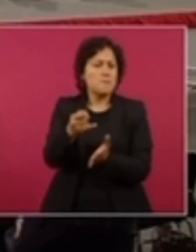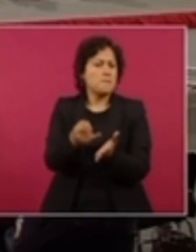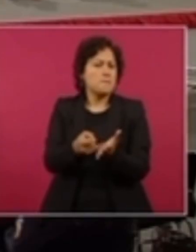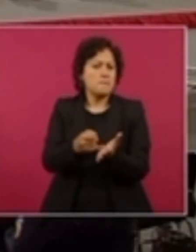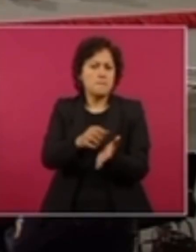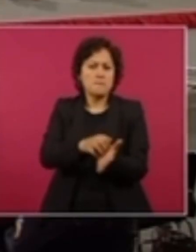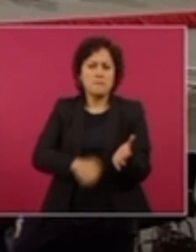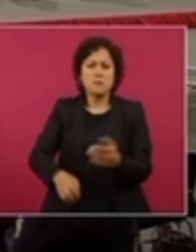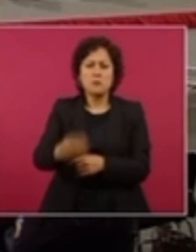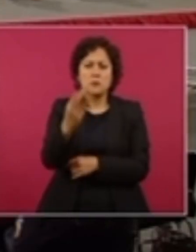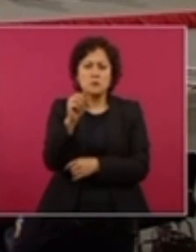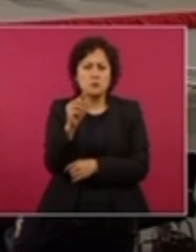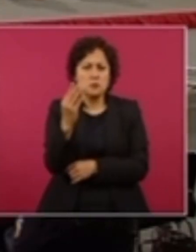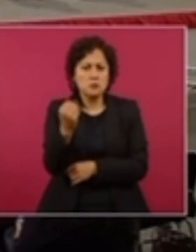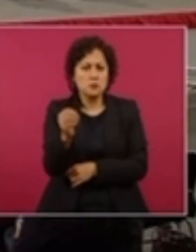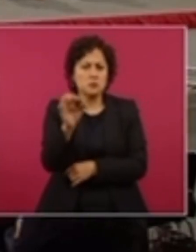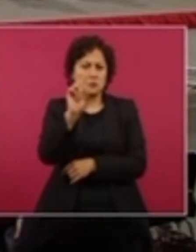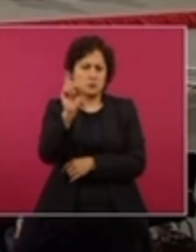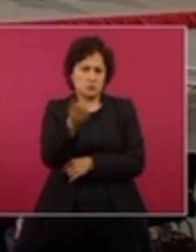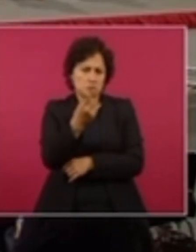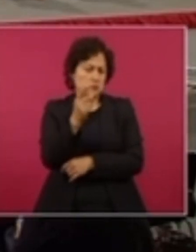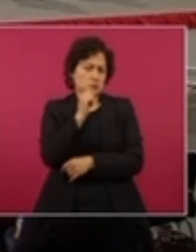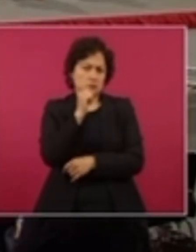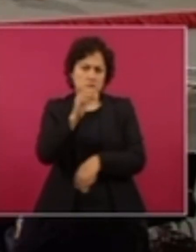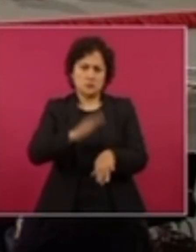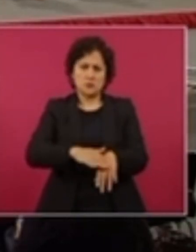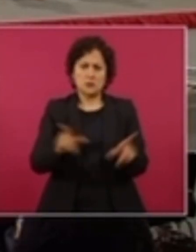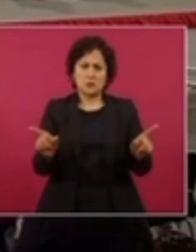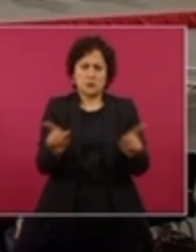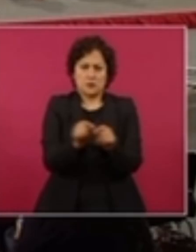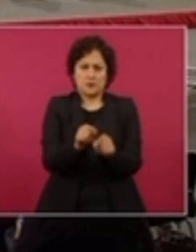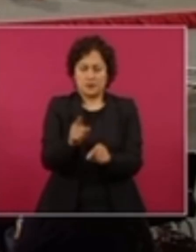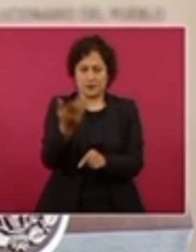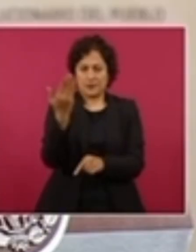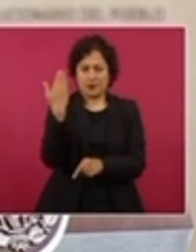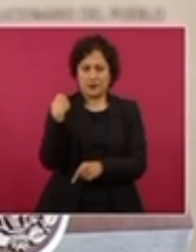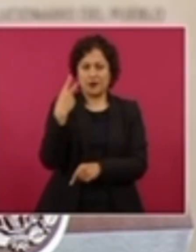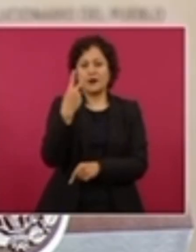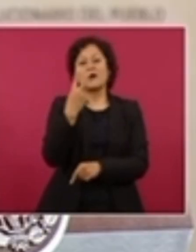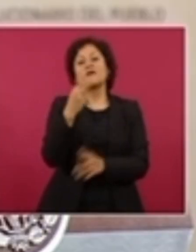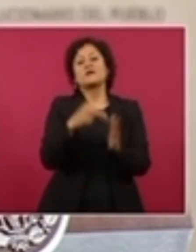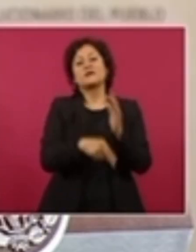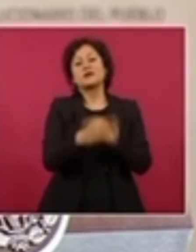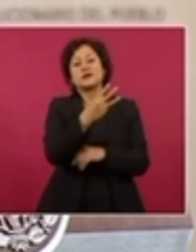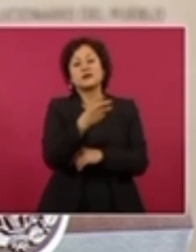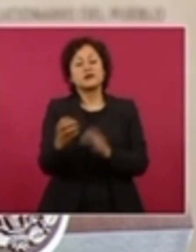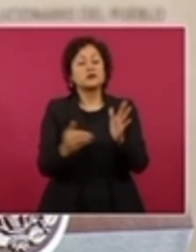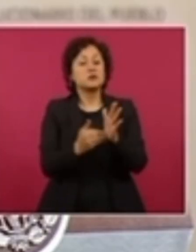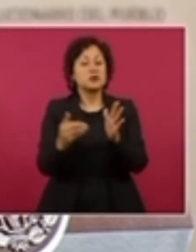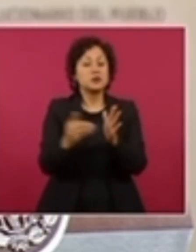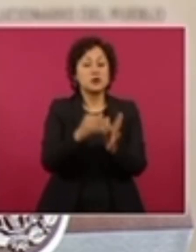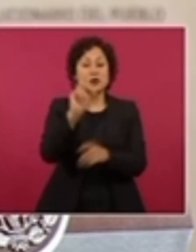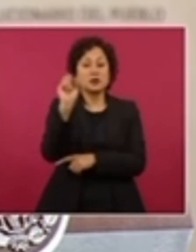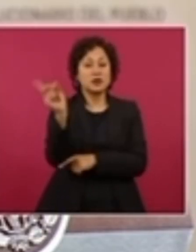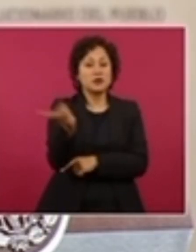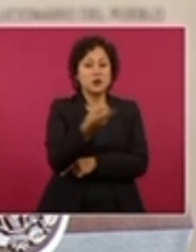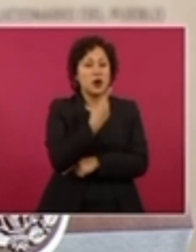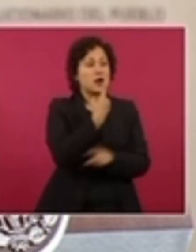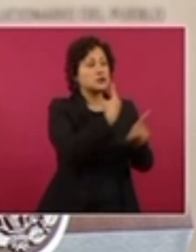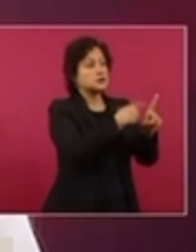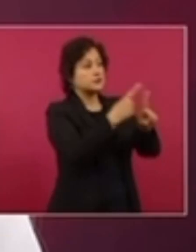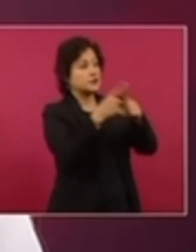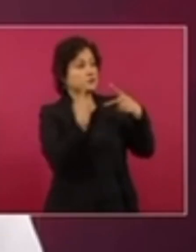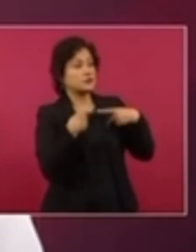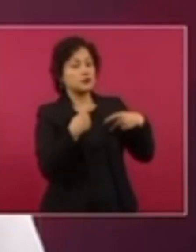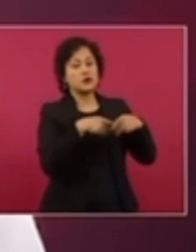En el año pasado ya recibimos dos mil trescientos millones de dólares a través de la financiera y esperamos que con esto pues